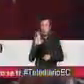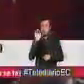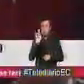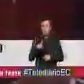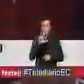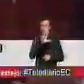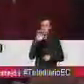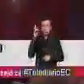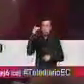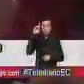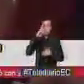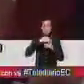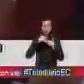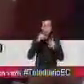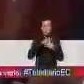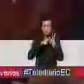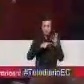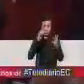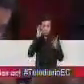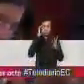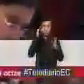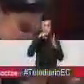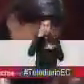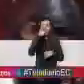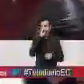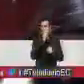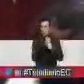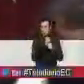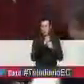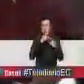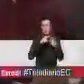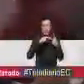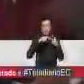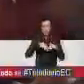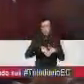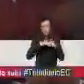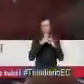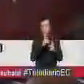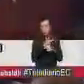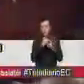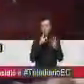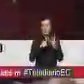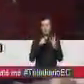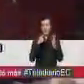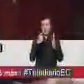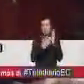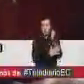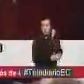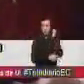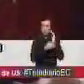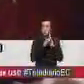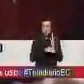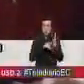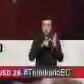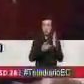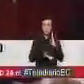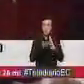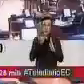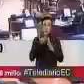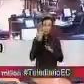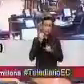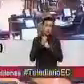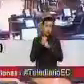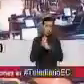Las cuatro preocupaciones de la gente son generación de empleo, reactivación productiva, disminución de pobreza, aumento de